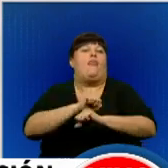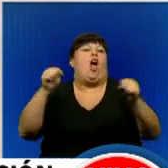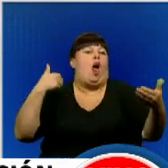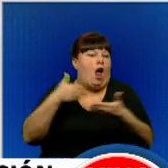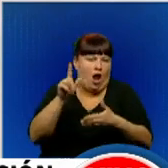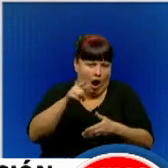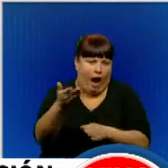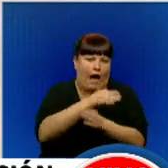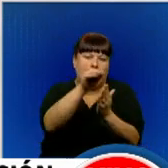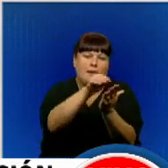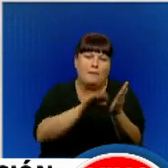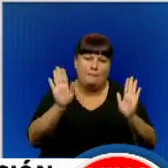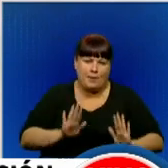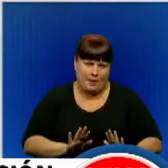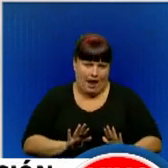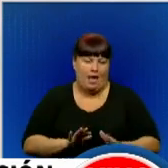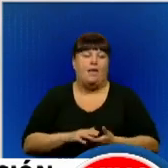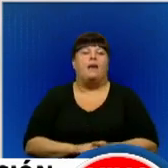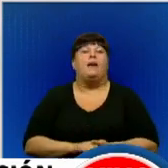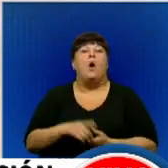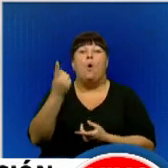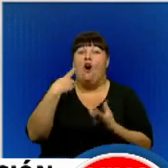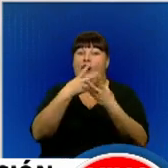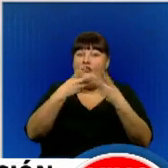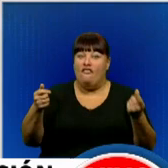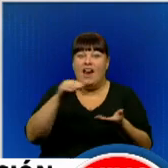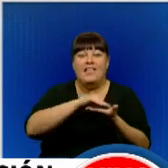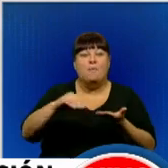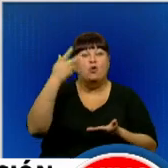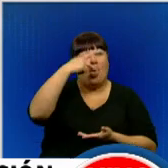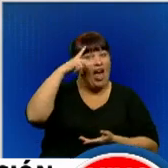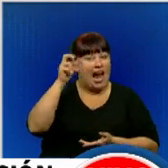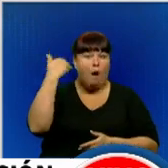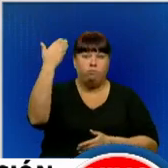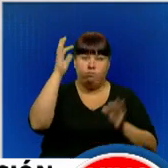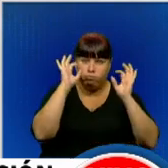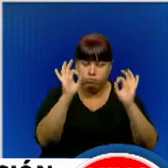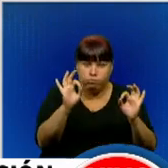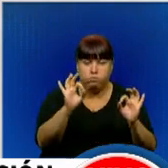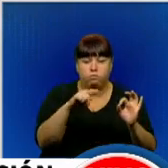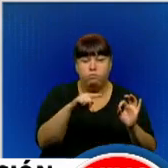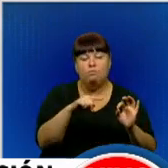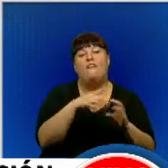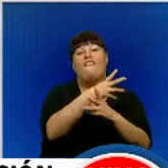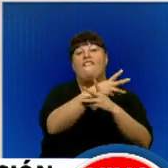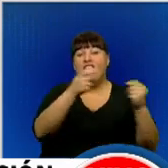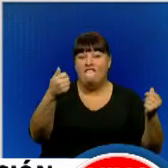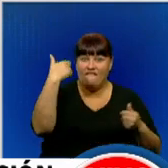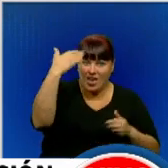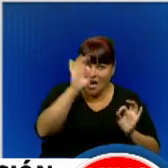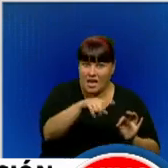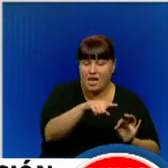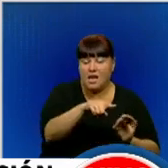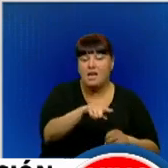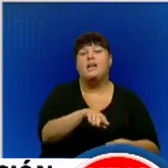entonces vamos a dejar que cuando termine el diputado heller hasta que termine el diputado heller